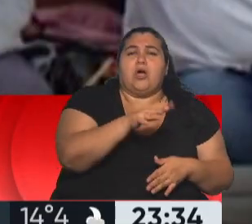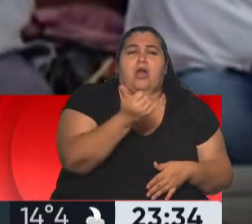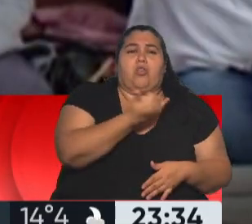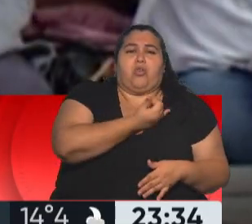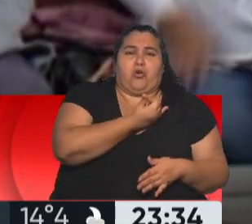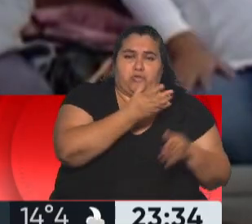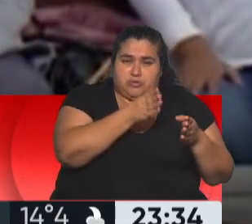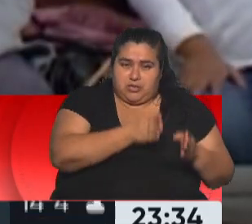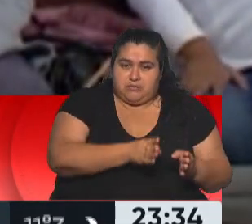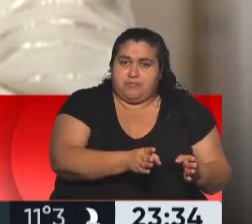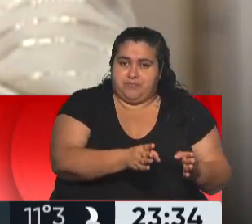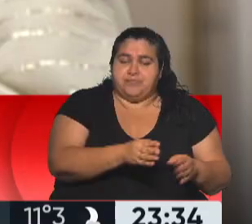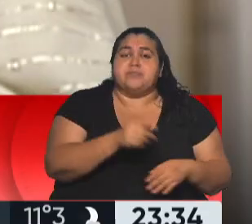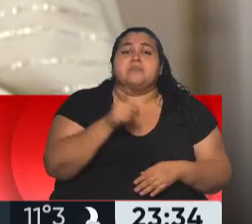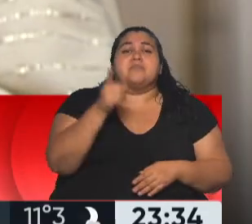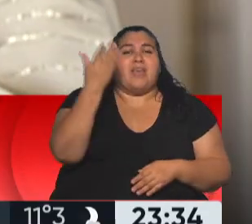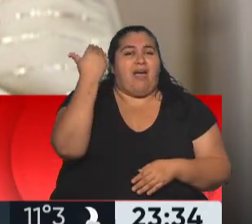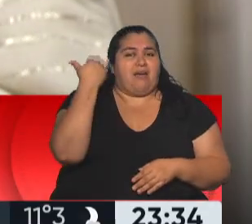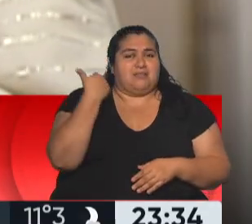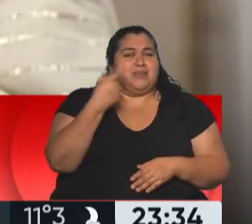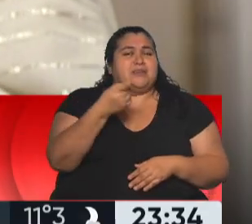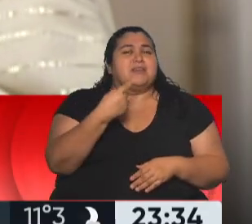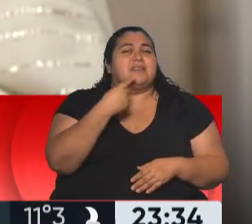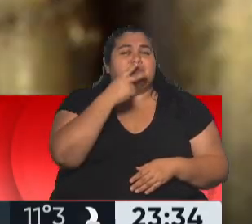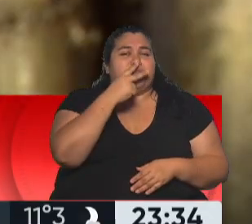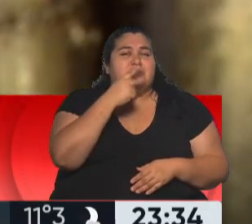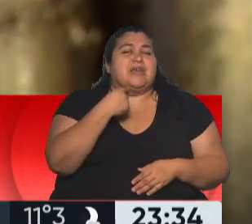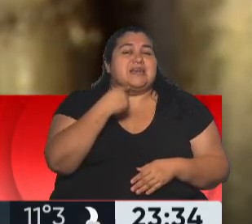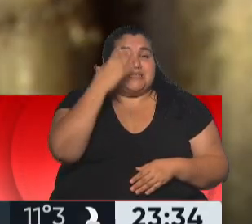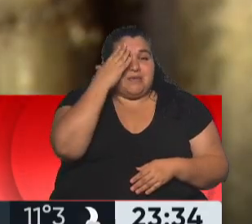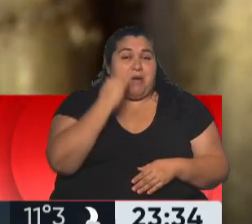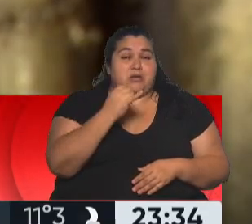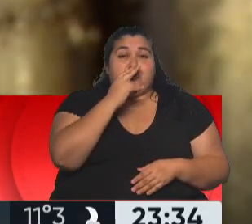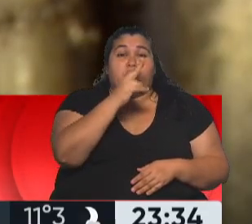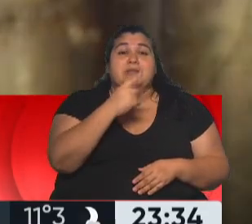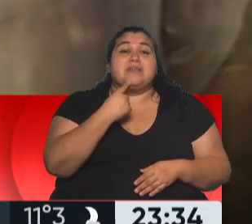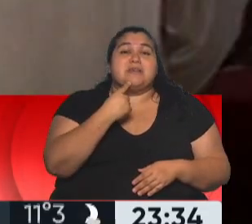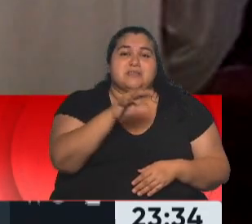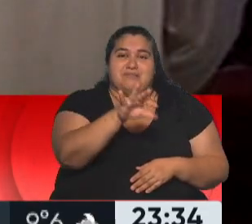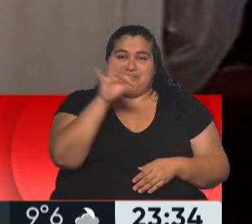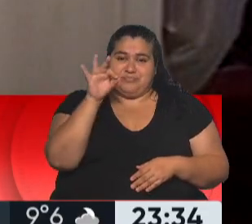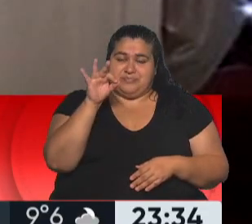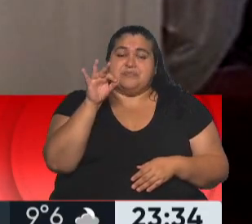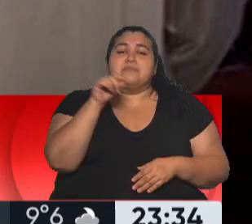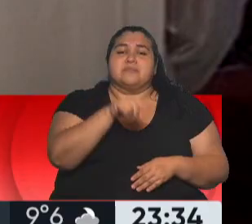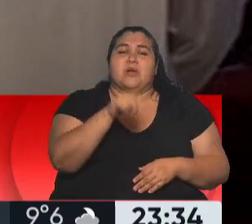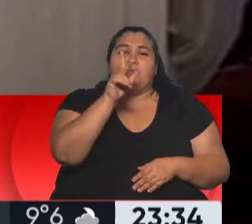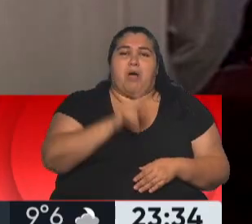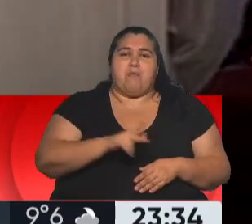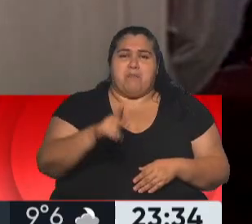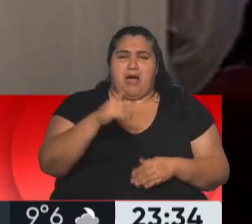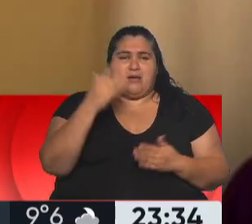sepultura. Bergoglio fue elegido papa el 13 de marzo de 2013. Su papado va a ser recordado por la